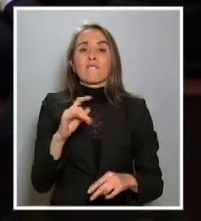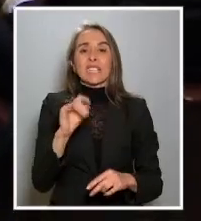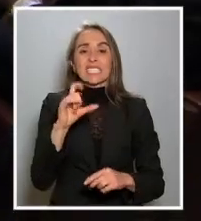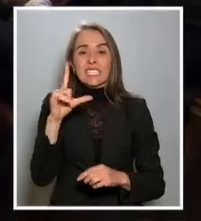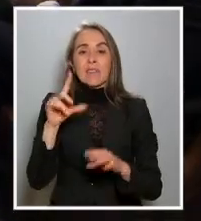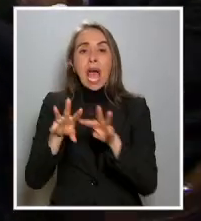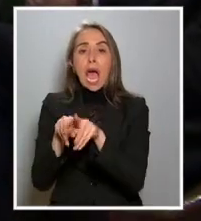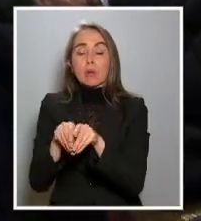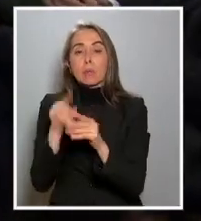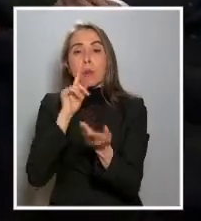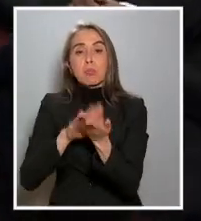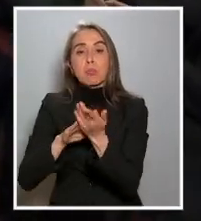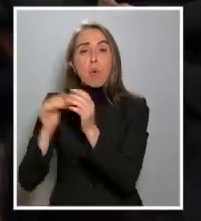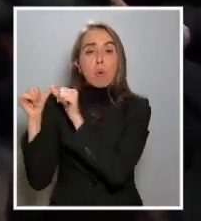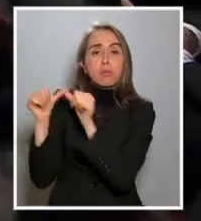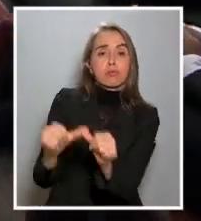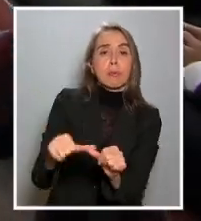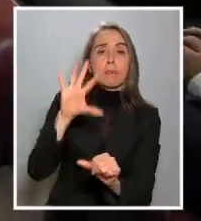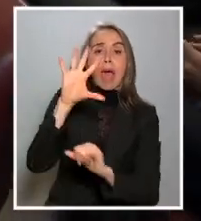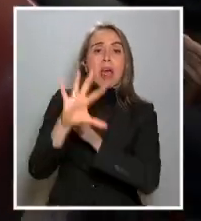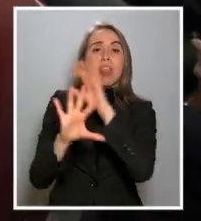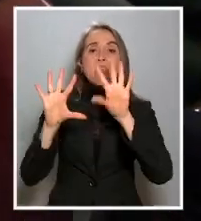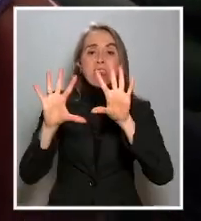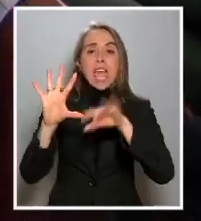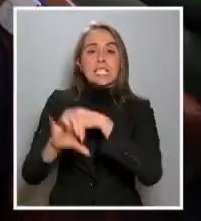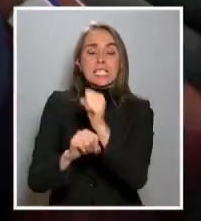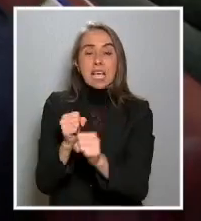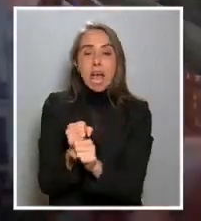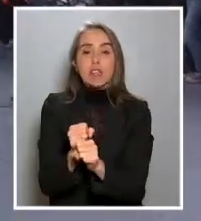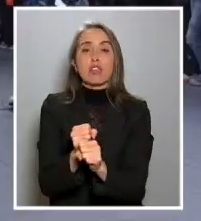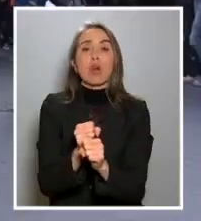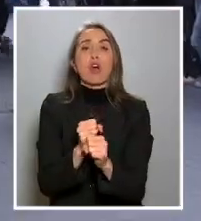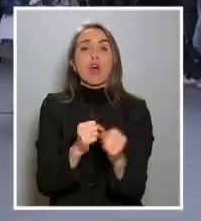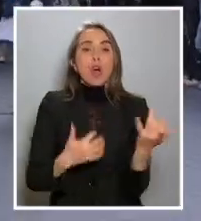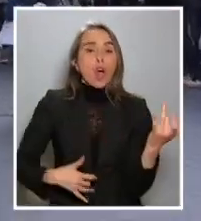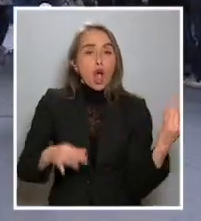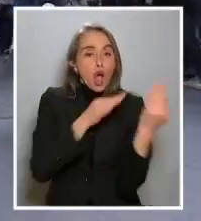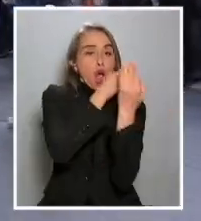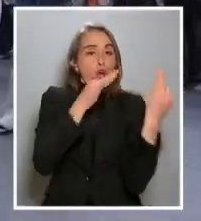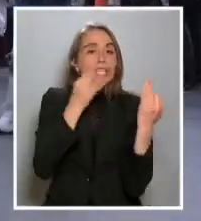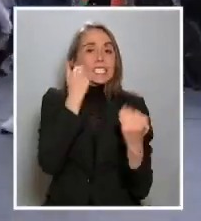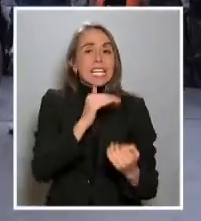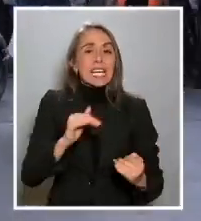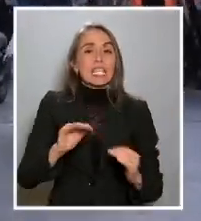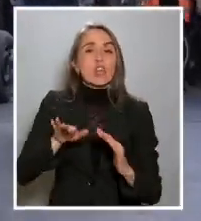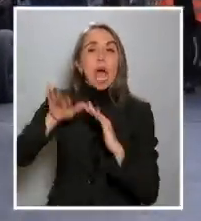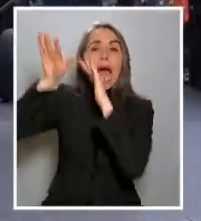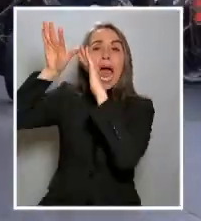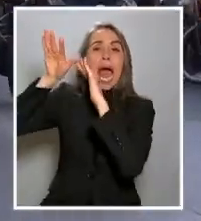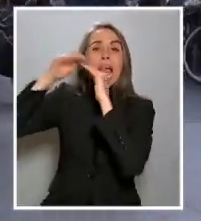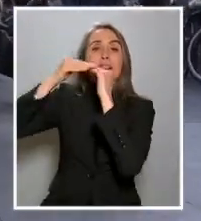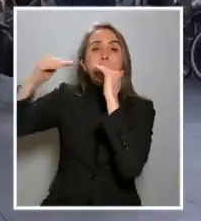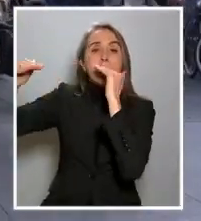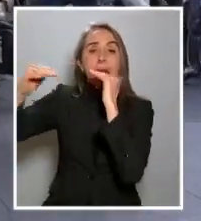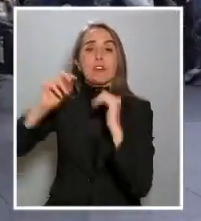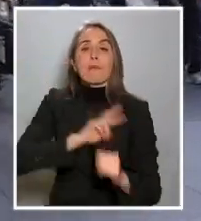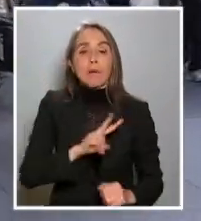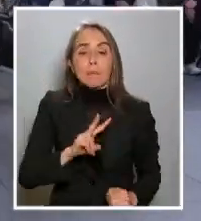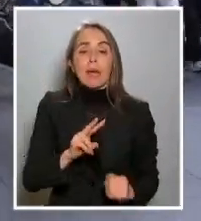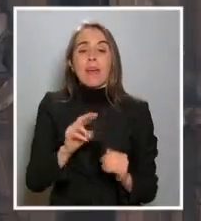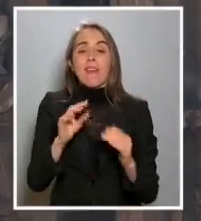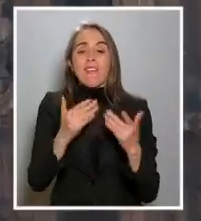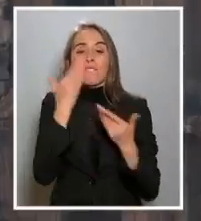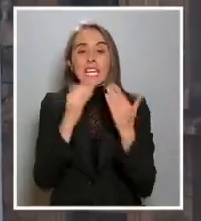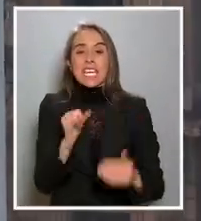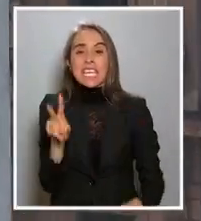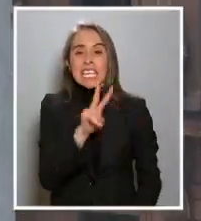trayectoria aprobada por más de 10 años, como por ejemplo la Orquesta de Niños del Altiplano en Antofagasta, el Festival de Jazz en Valparaíso,